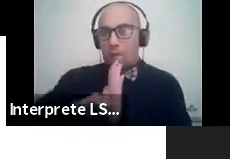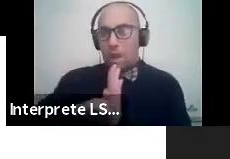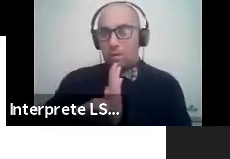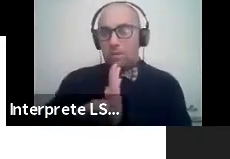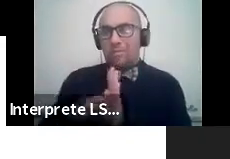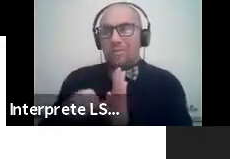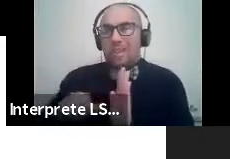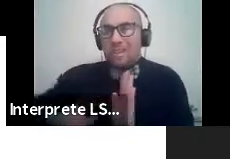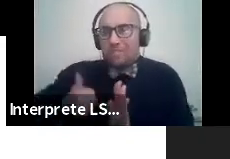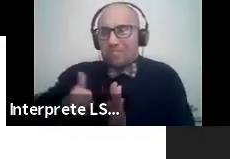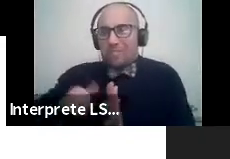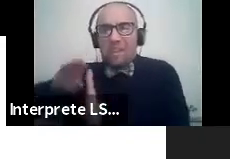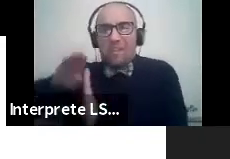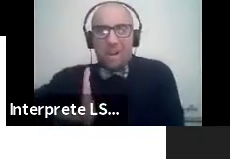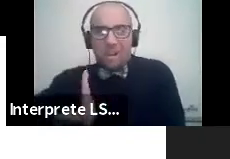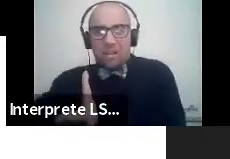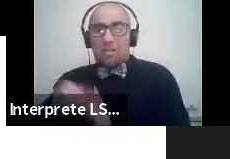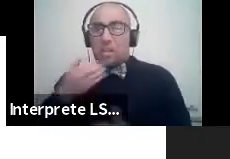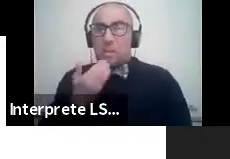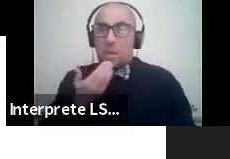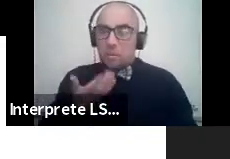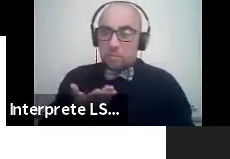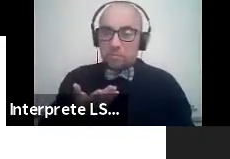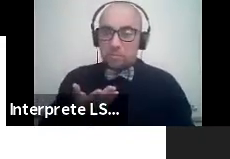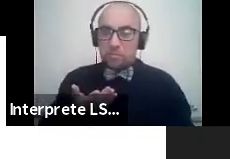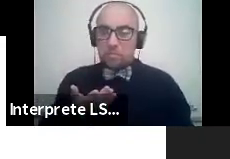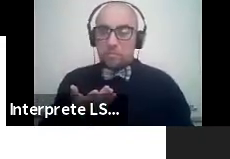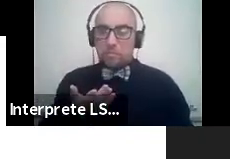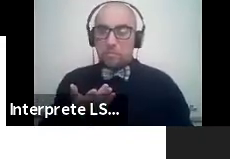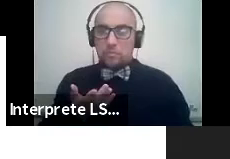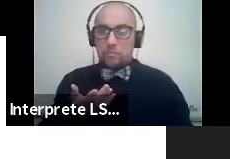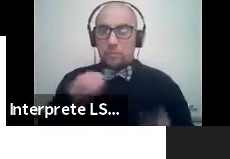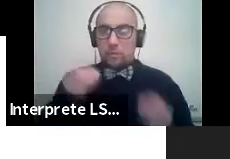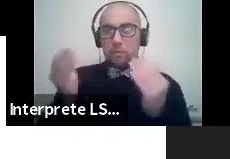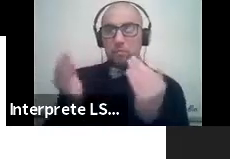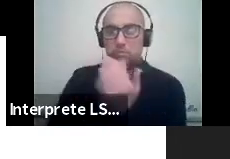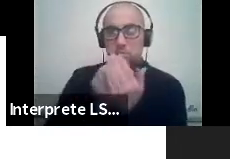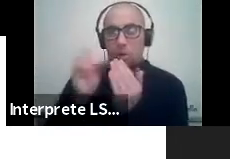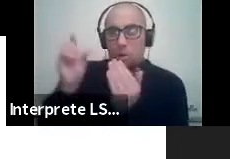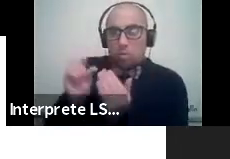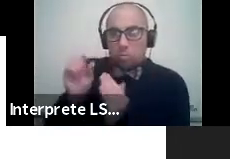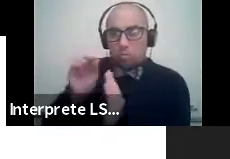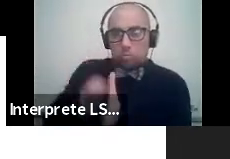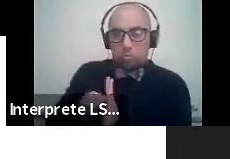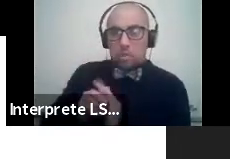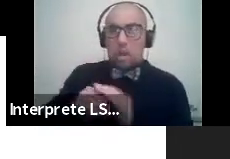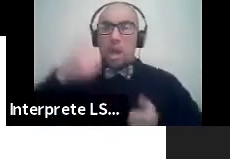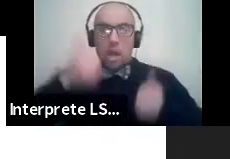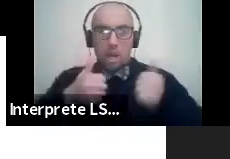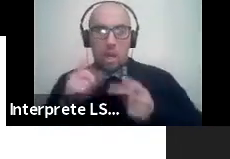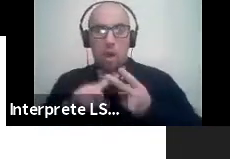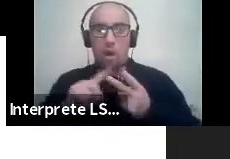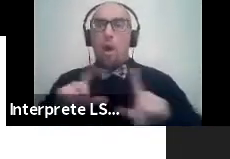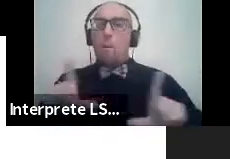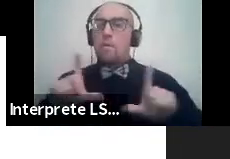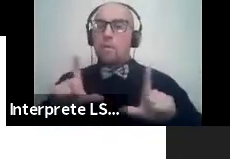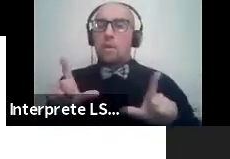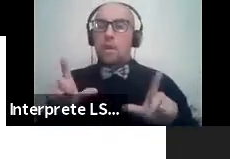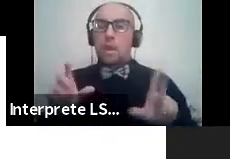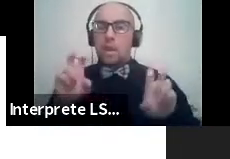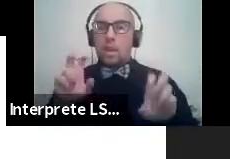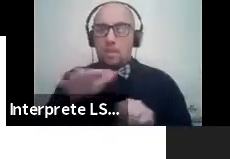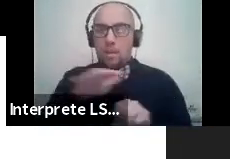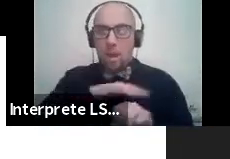en matemáticas, sino que además entonces están subrepresentadas en las carreras y las profesiones de esta área,